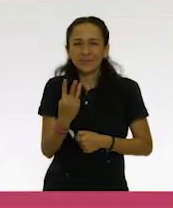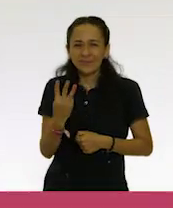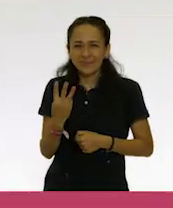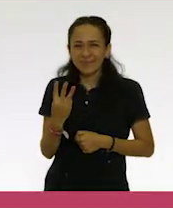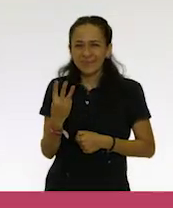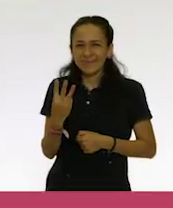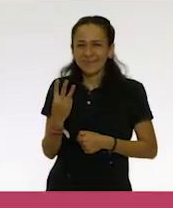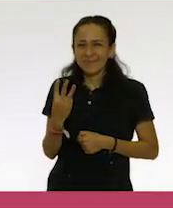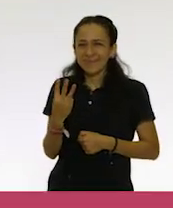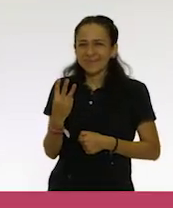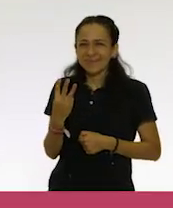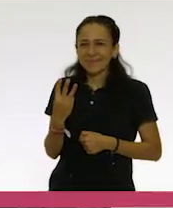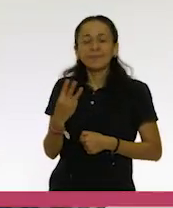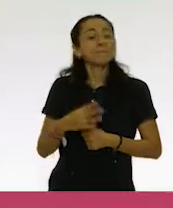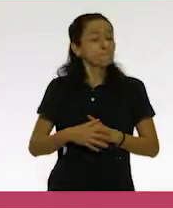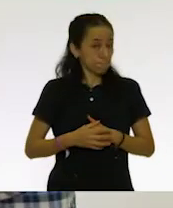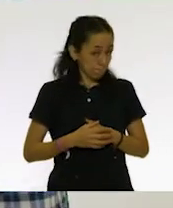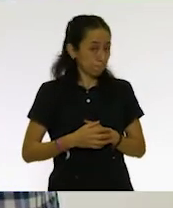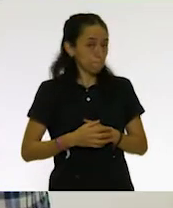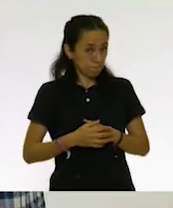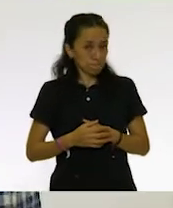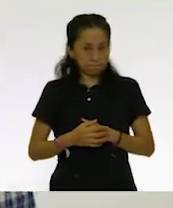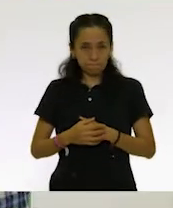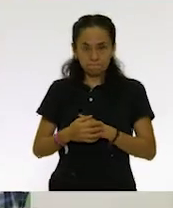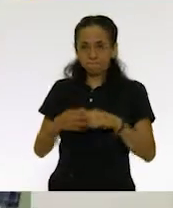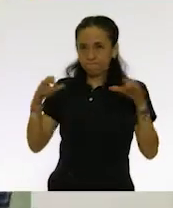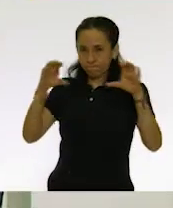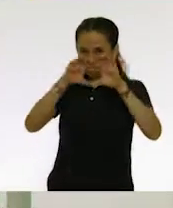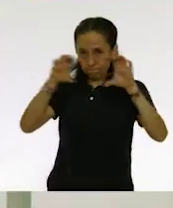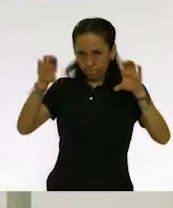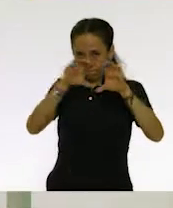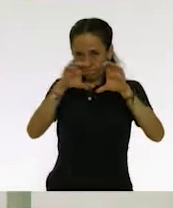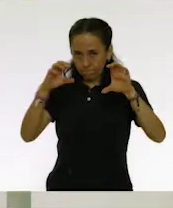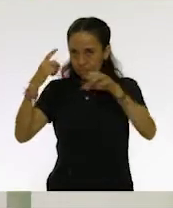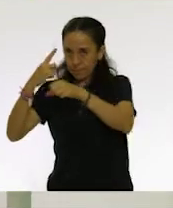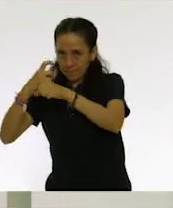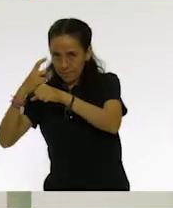Tres. Segundo grupo. Vamos.